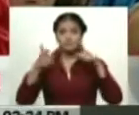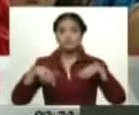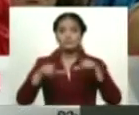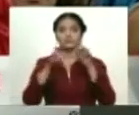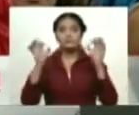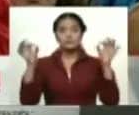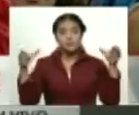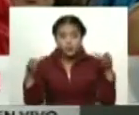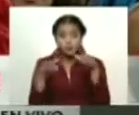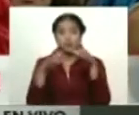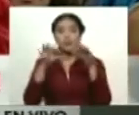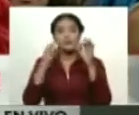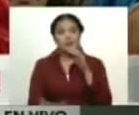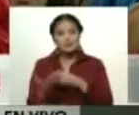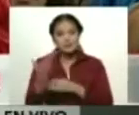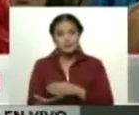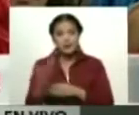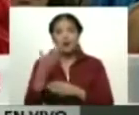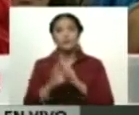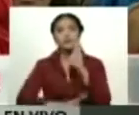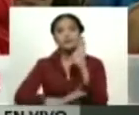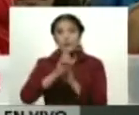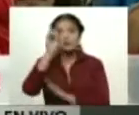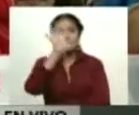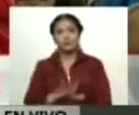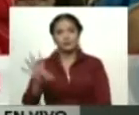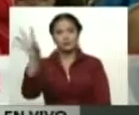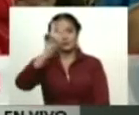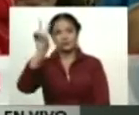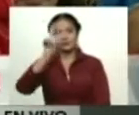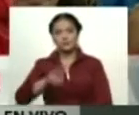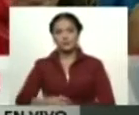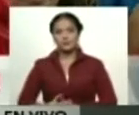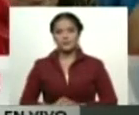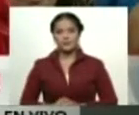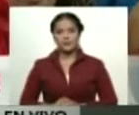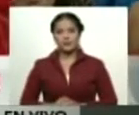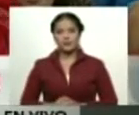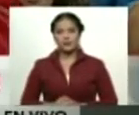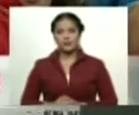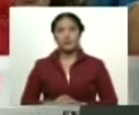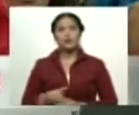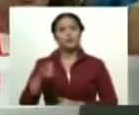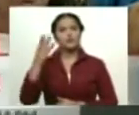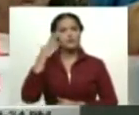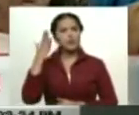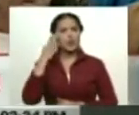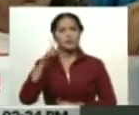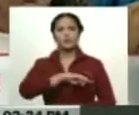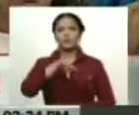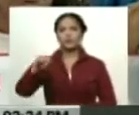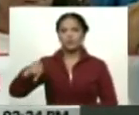encuentro necesarios en función del desarrollo del país. Tú sabes, nosotros estuvimos